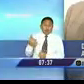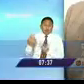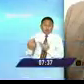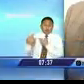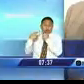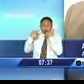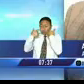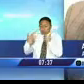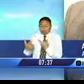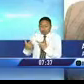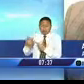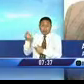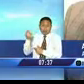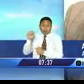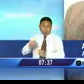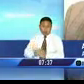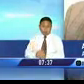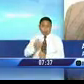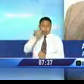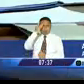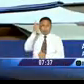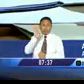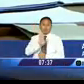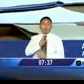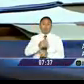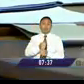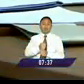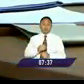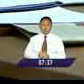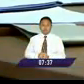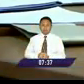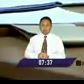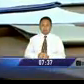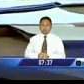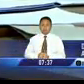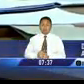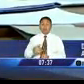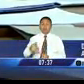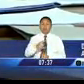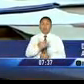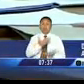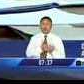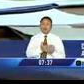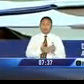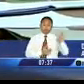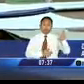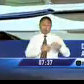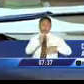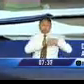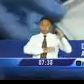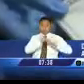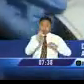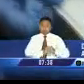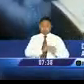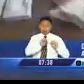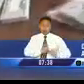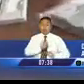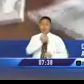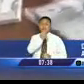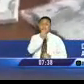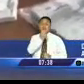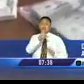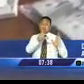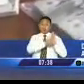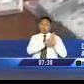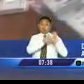del dinero. ¿Por qué? Es por seguridad. De esta manera, en el caso de comprobarse la inocencia de la persona y procedencia